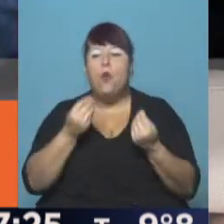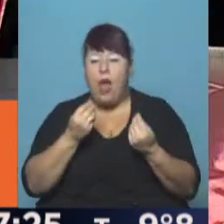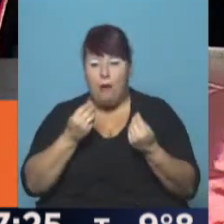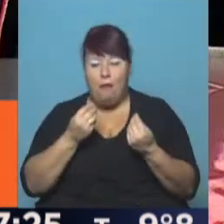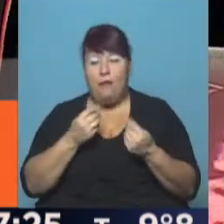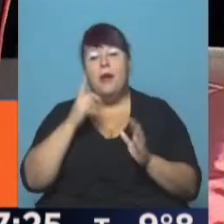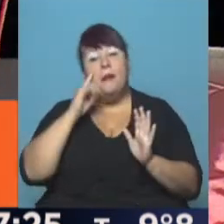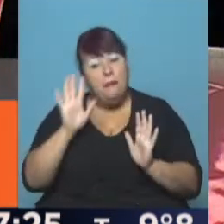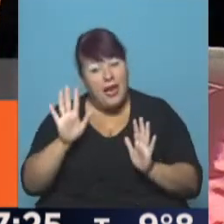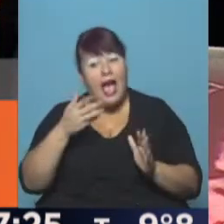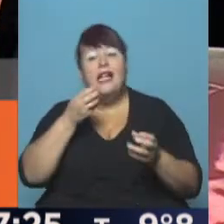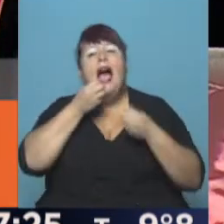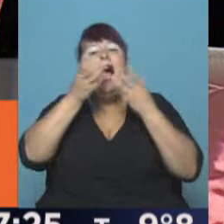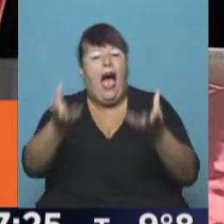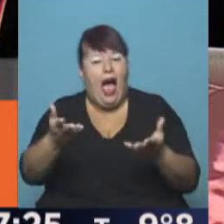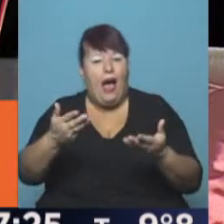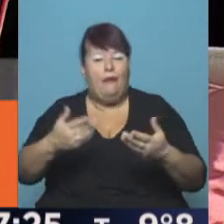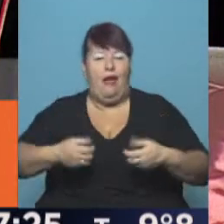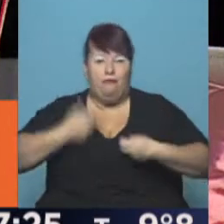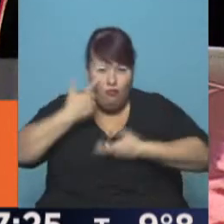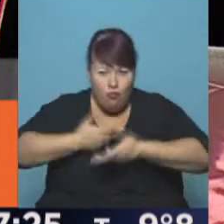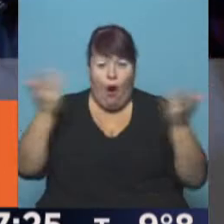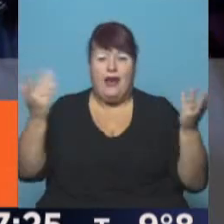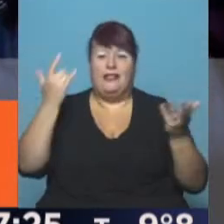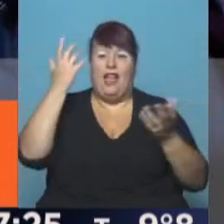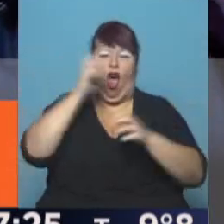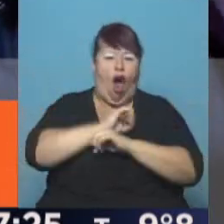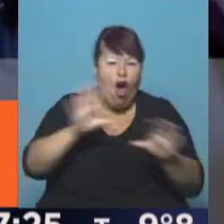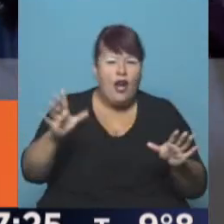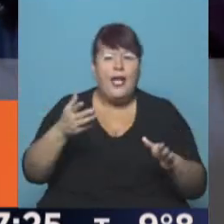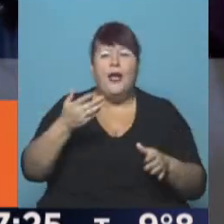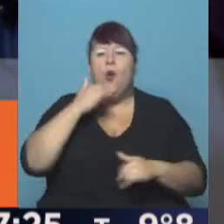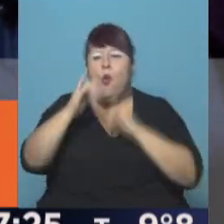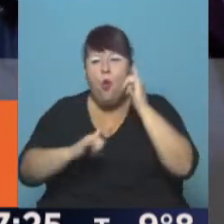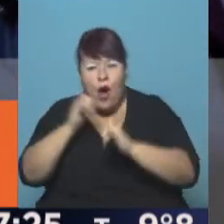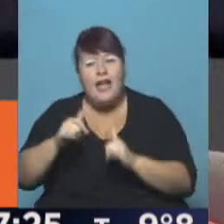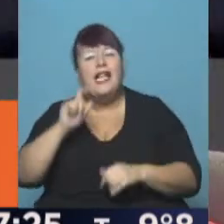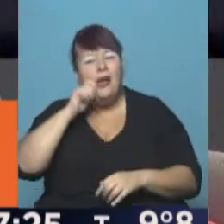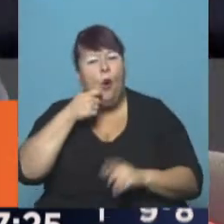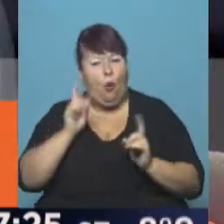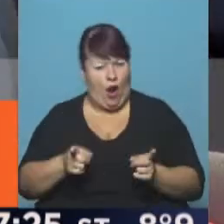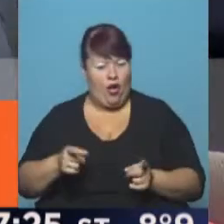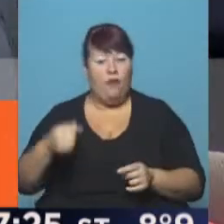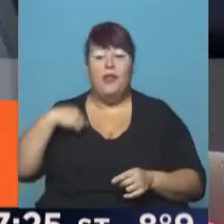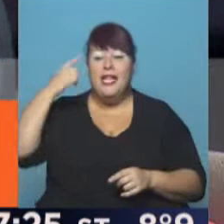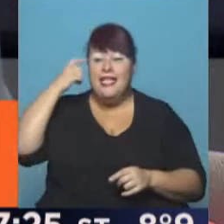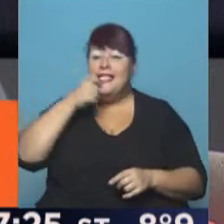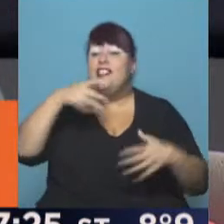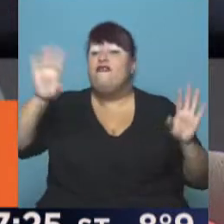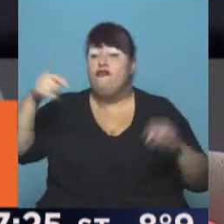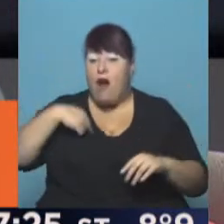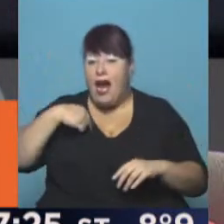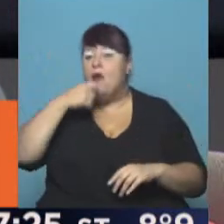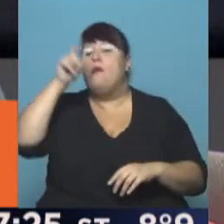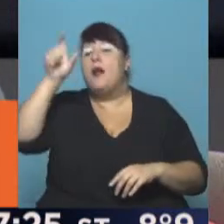decir miren que hablar que sacar a la luz los horrores que ponerlo en palabras es algo bueno y yo creo que si algo me pasara de esto